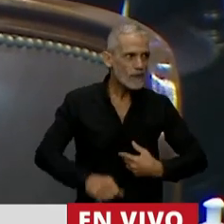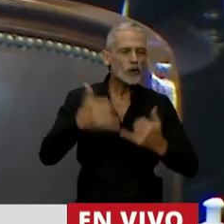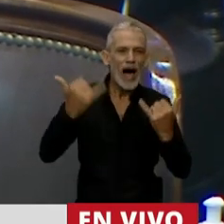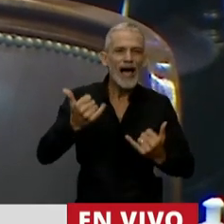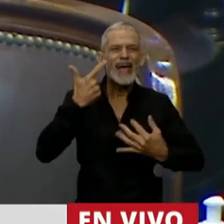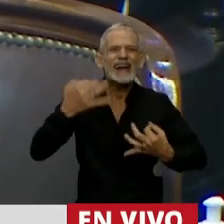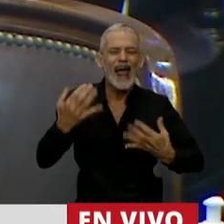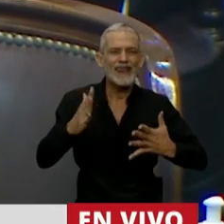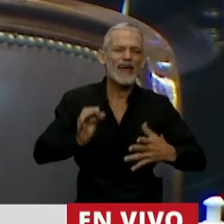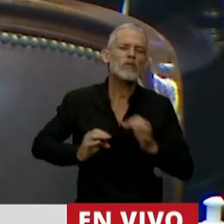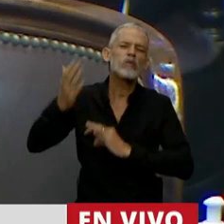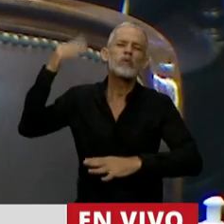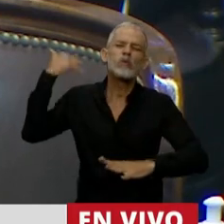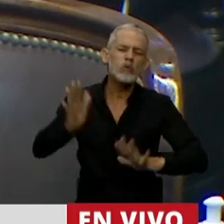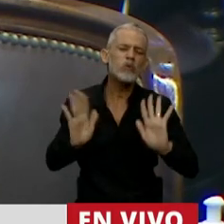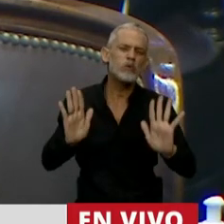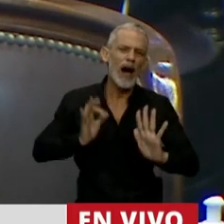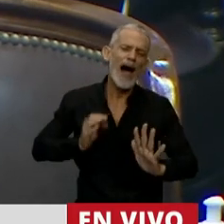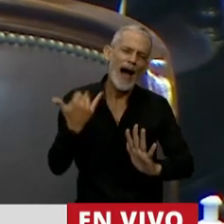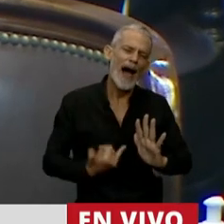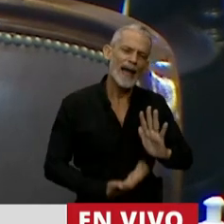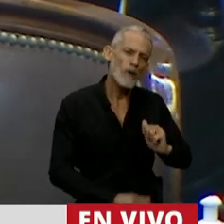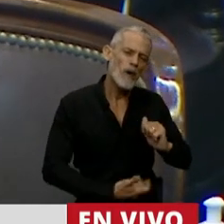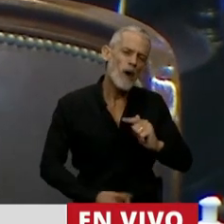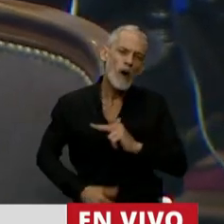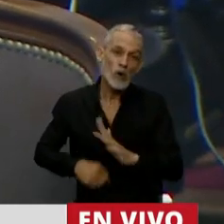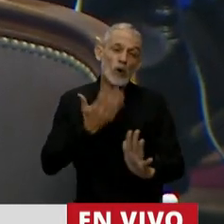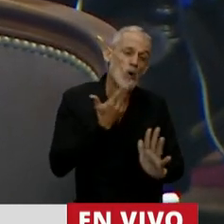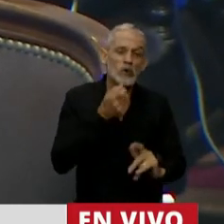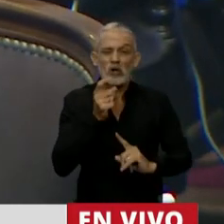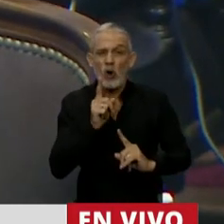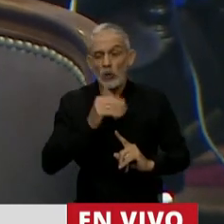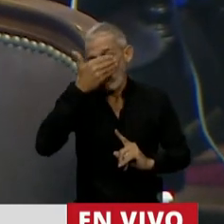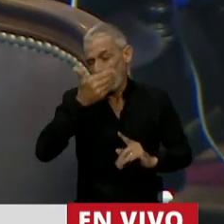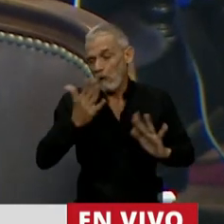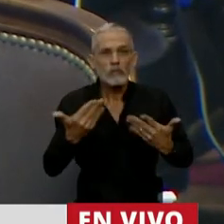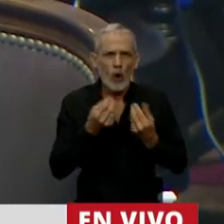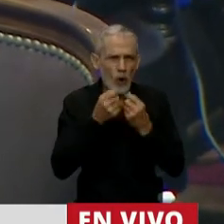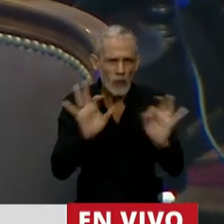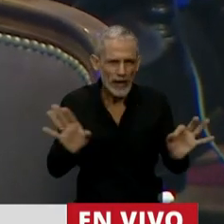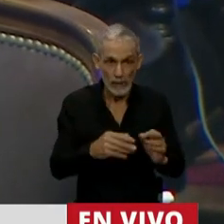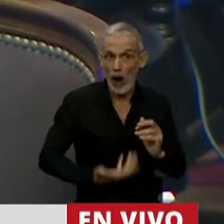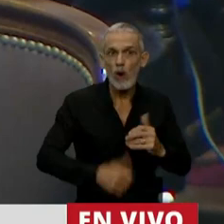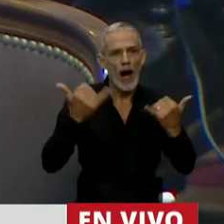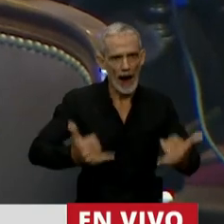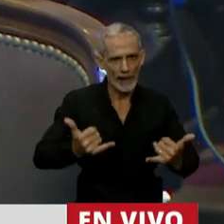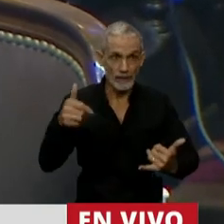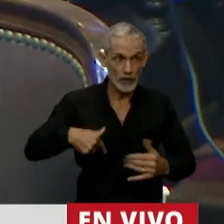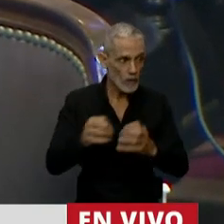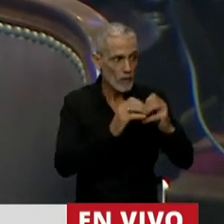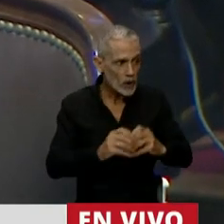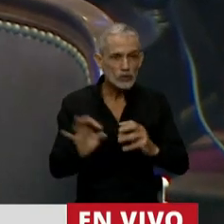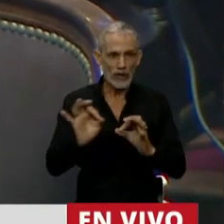realidad hace siglos, hace décadas, existe, nos guste o no verlo. Este proyecto que hoy tenemos el honor de trabajar